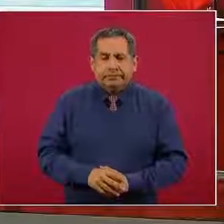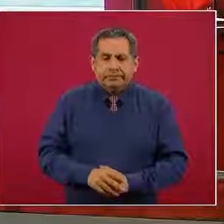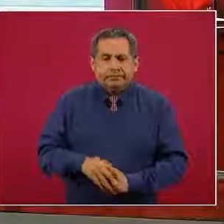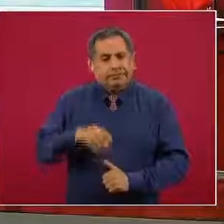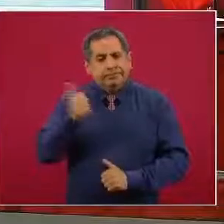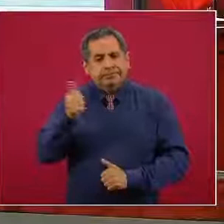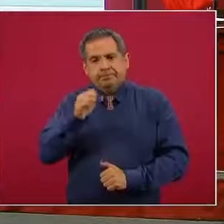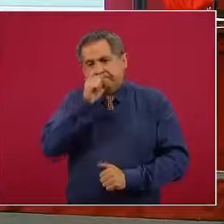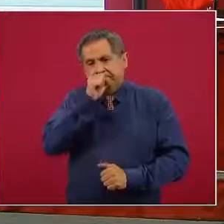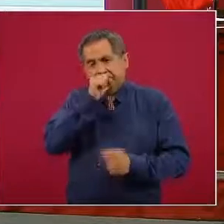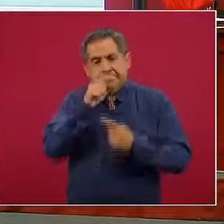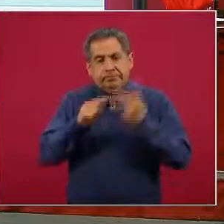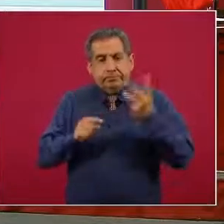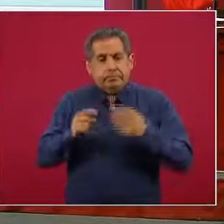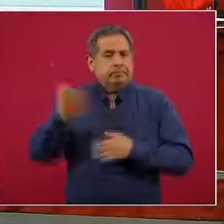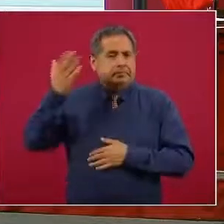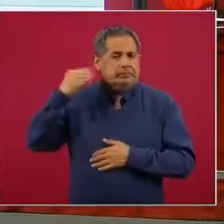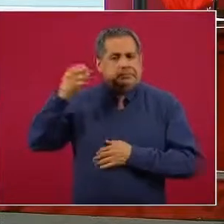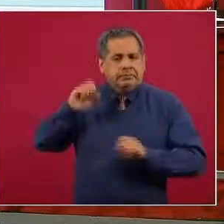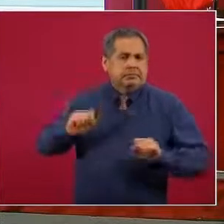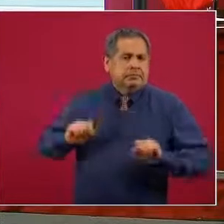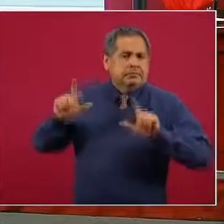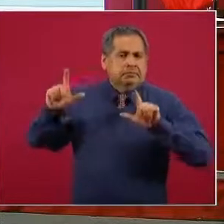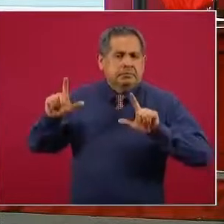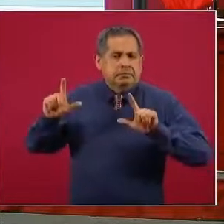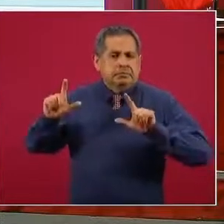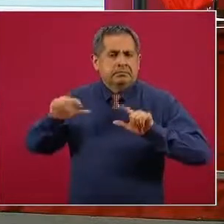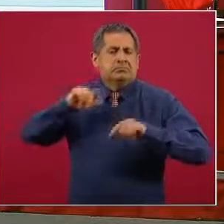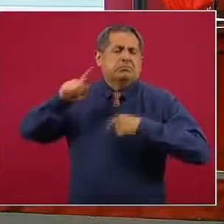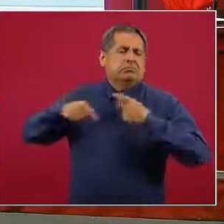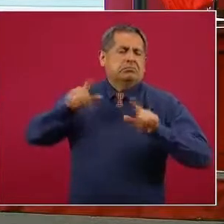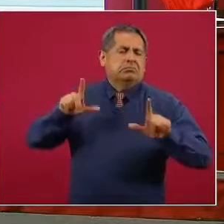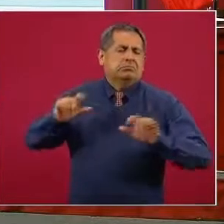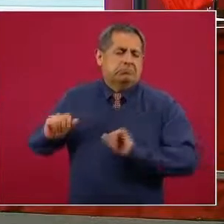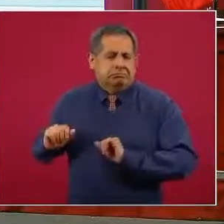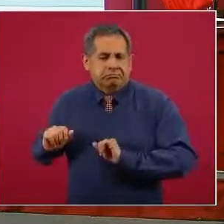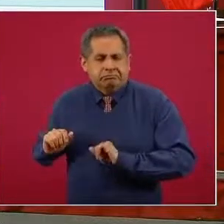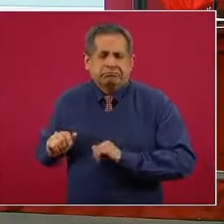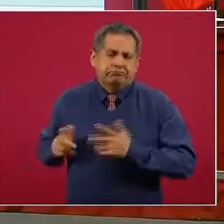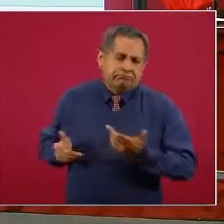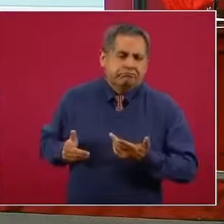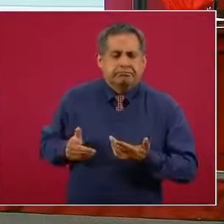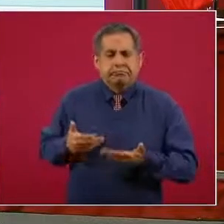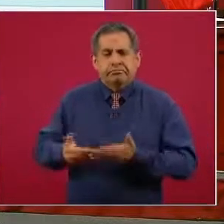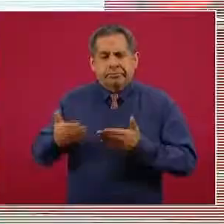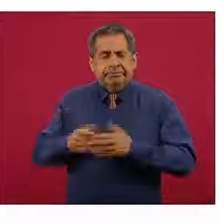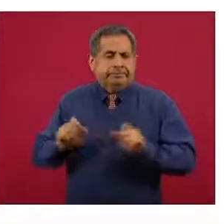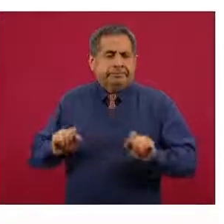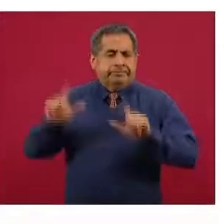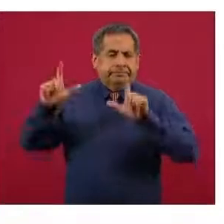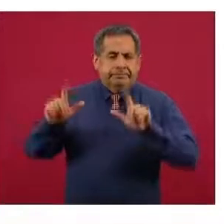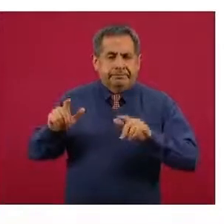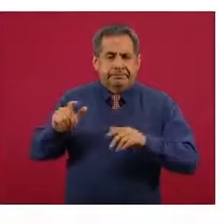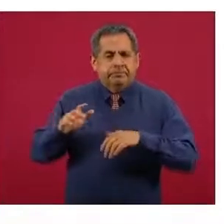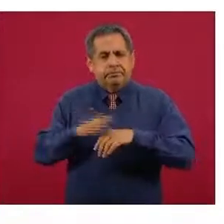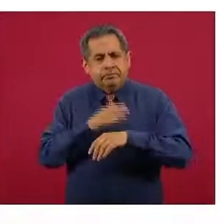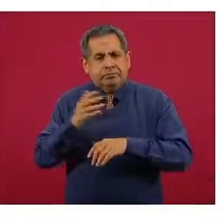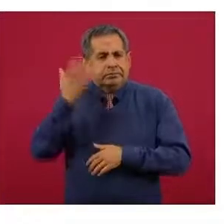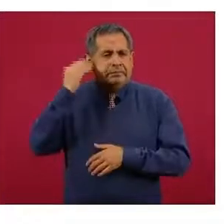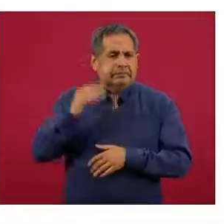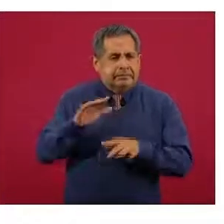Otros indicadores, los solíamos poner, dejamos de ponerlo periódicamente, o al menos no con tanta frecuencia, en la medida que ya cambiaba